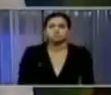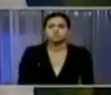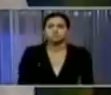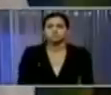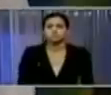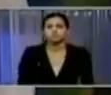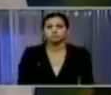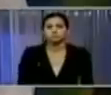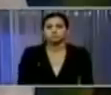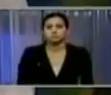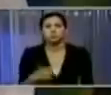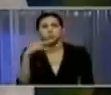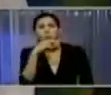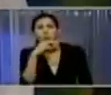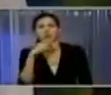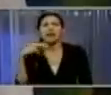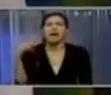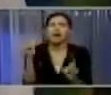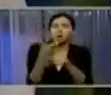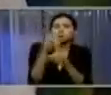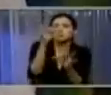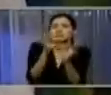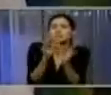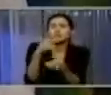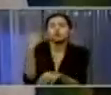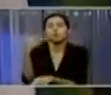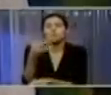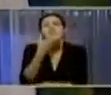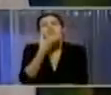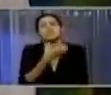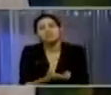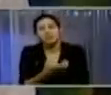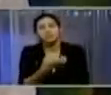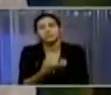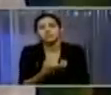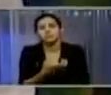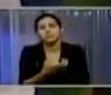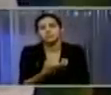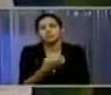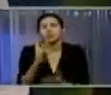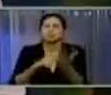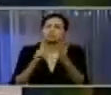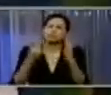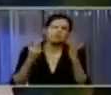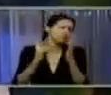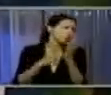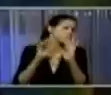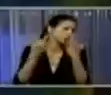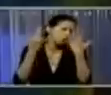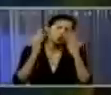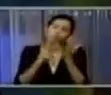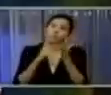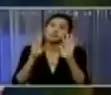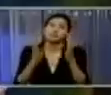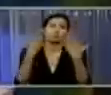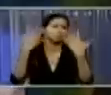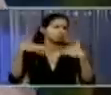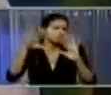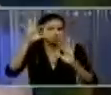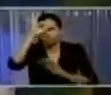en octubre, en agosto, en septiembre, en noviembre, en diciembre, en el 2017, en el 2018, en el 2019, no sé